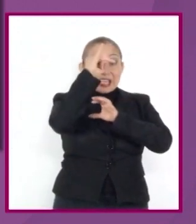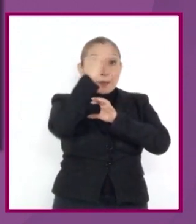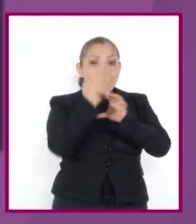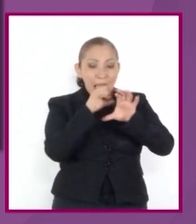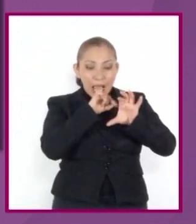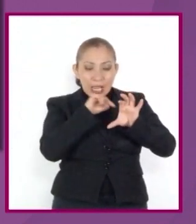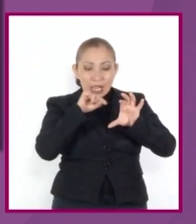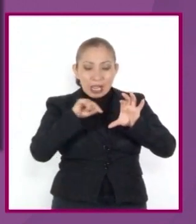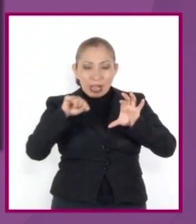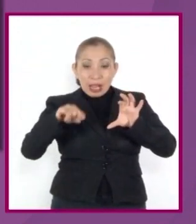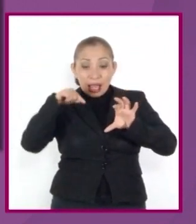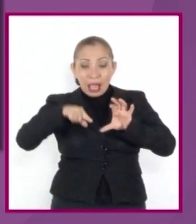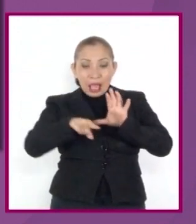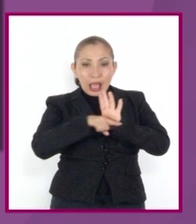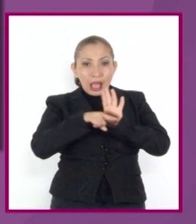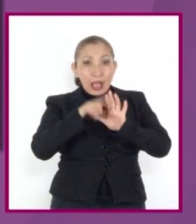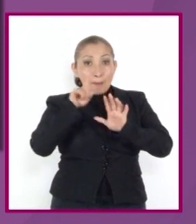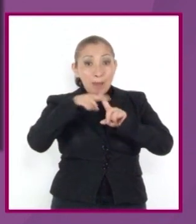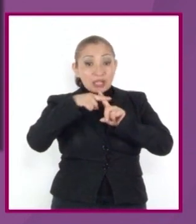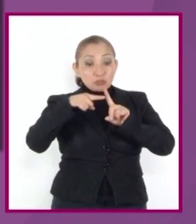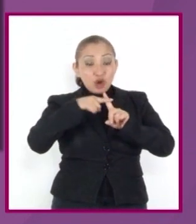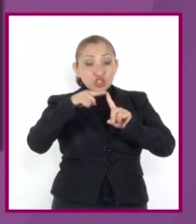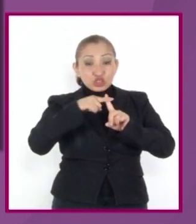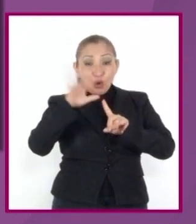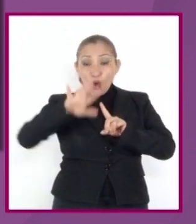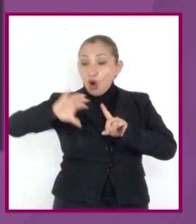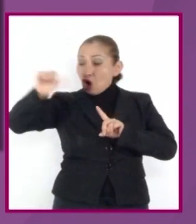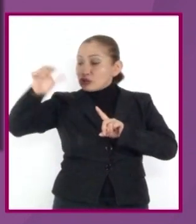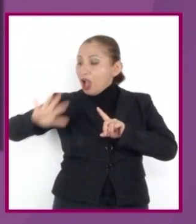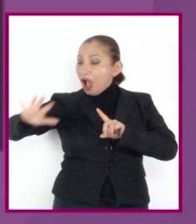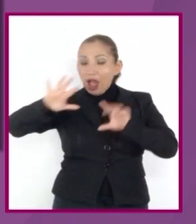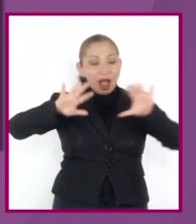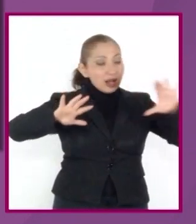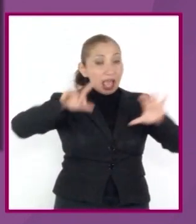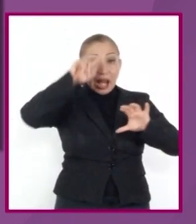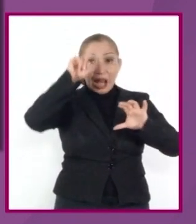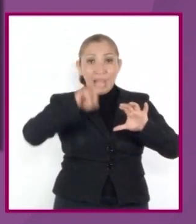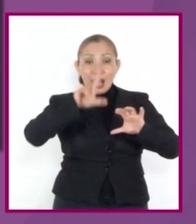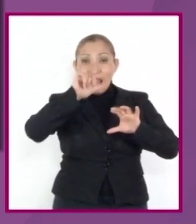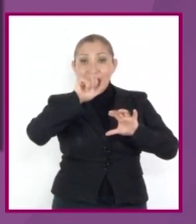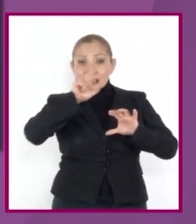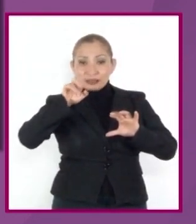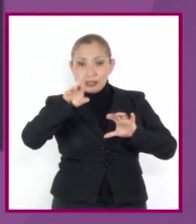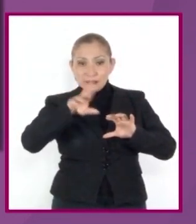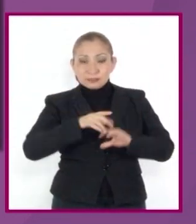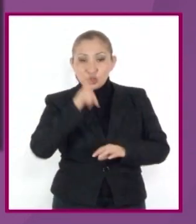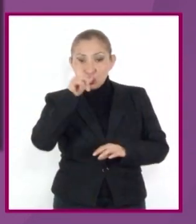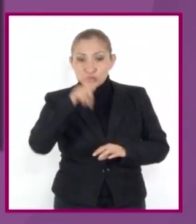Esta zona está cargada de forma más positiva que en las áreas no expuestas al láser.